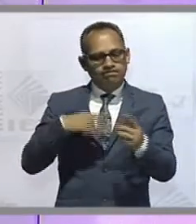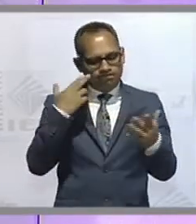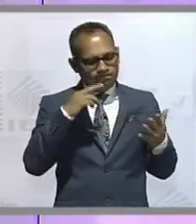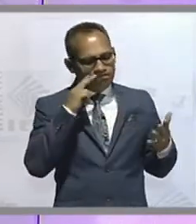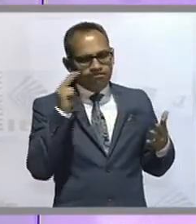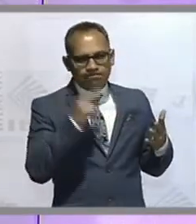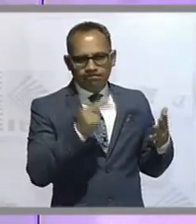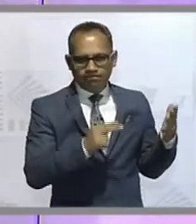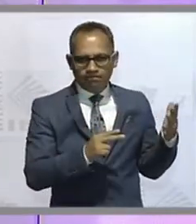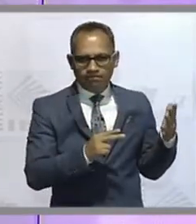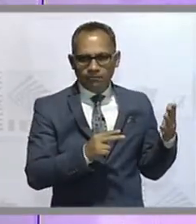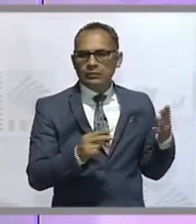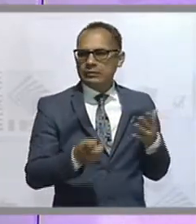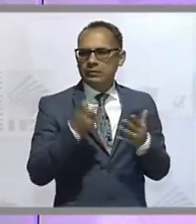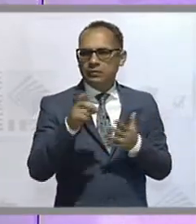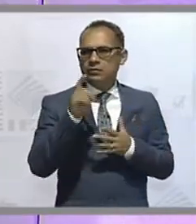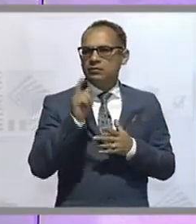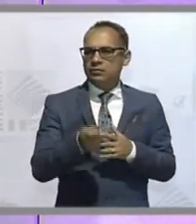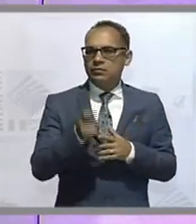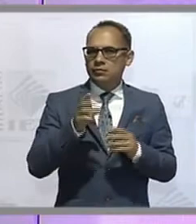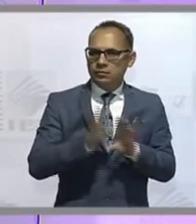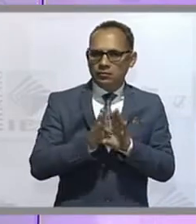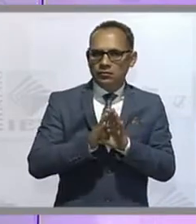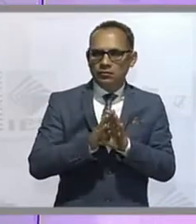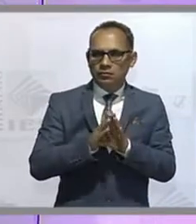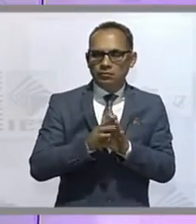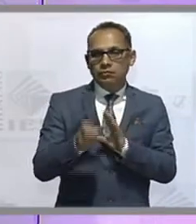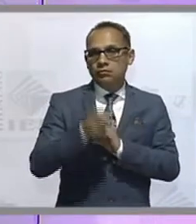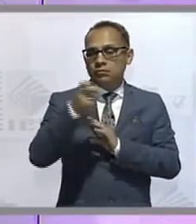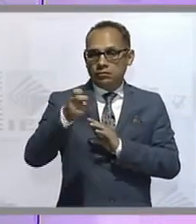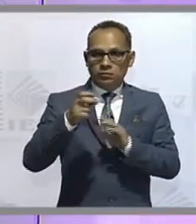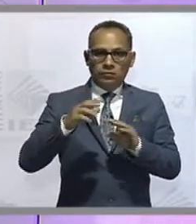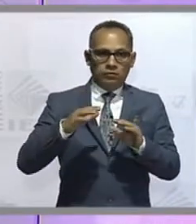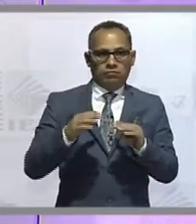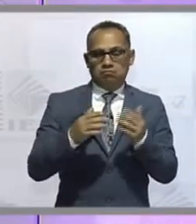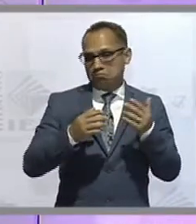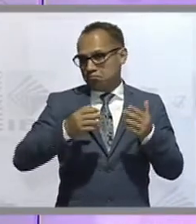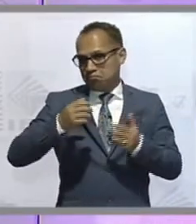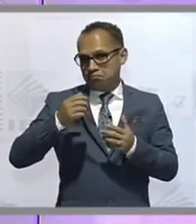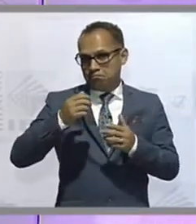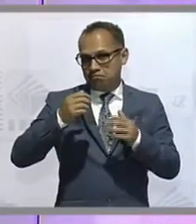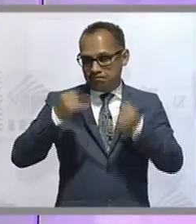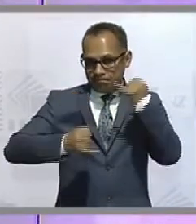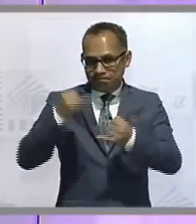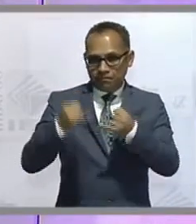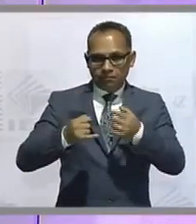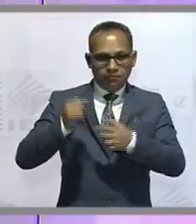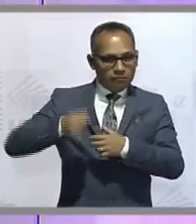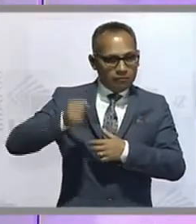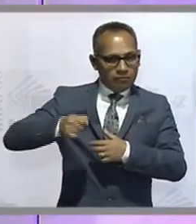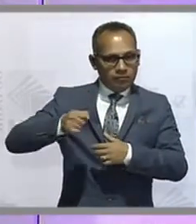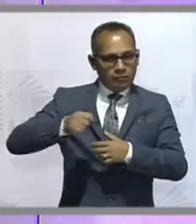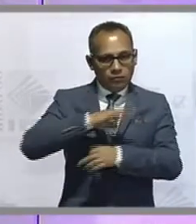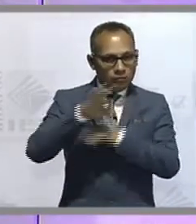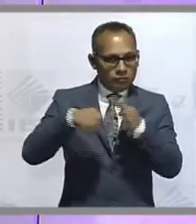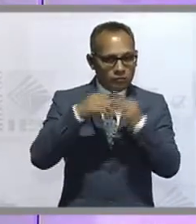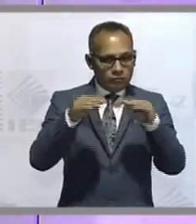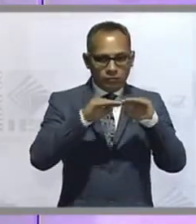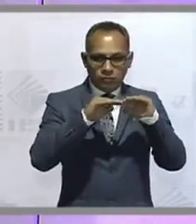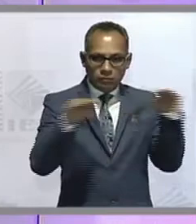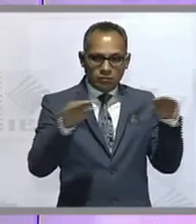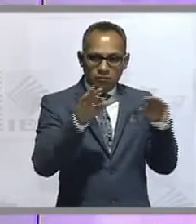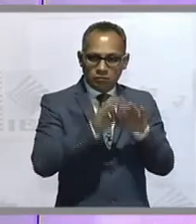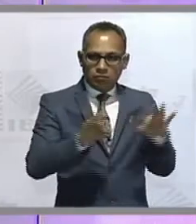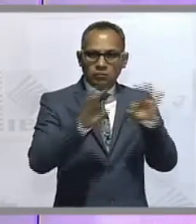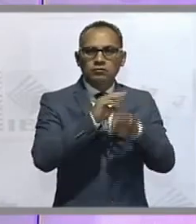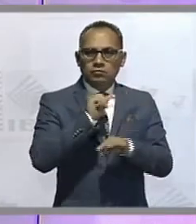que todo juicio sea de manera legal y tengamos todos la oportunidad de defendernos y que las acusaciones